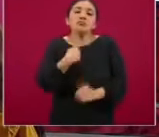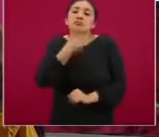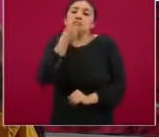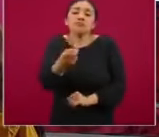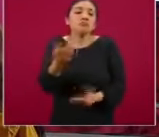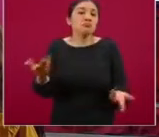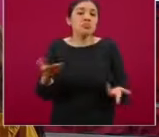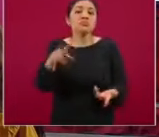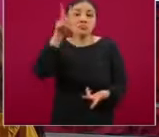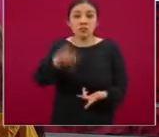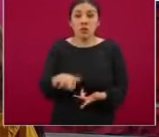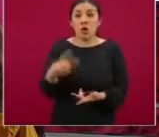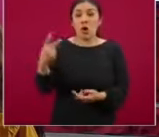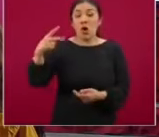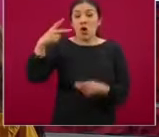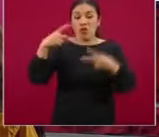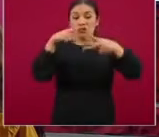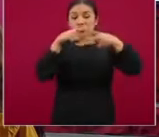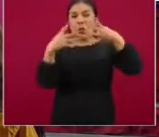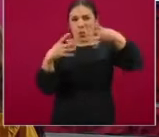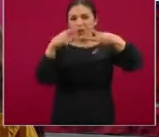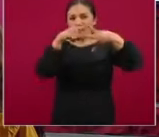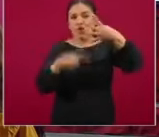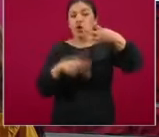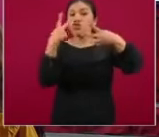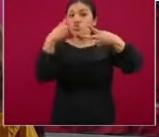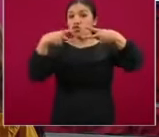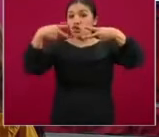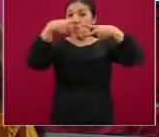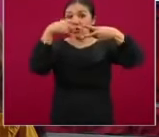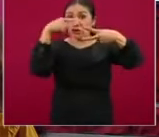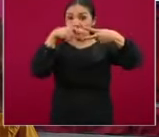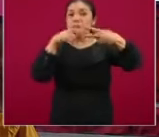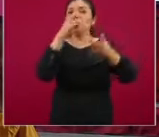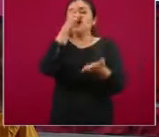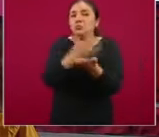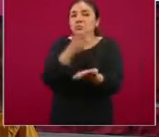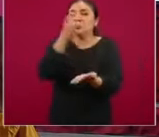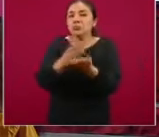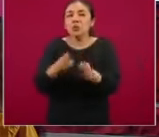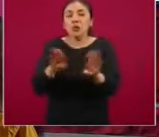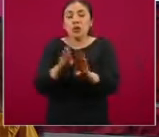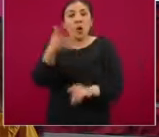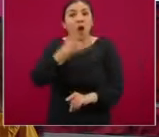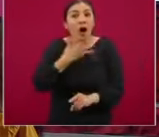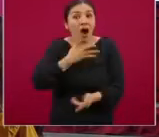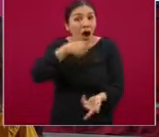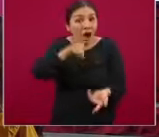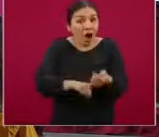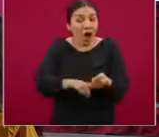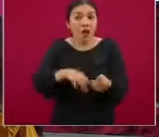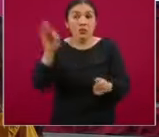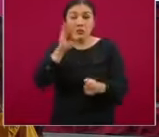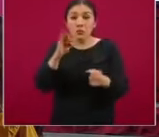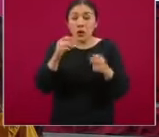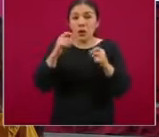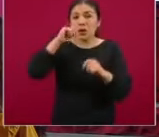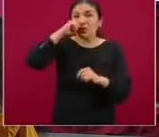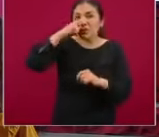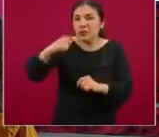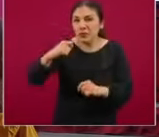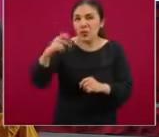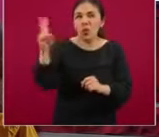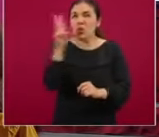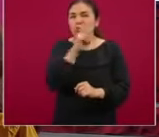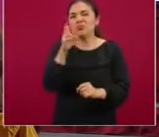que precisamente estas dos primeras pruebas, dado que lo que van a identificar es la presencia en el momento de la toma del virus en las